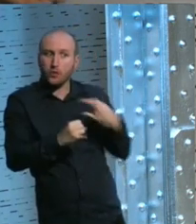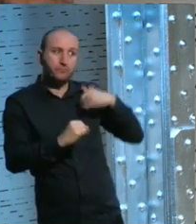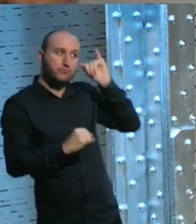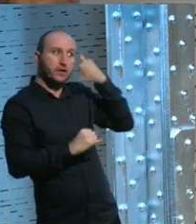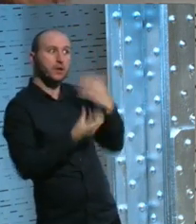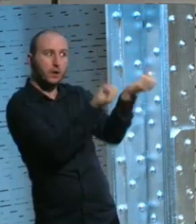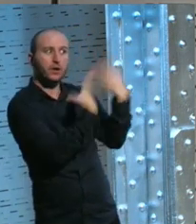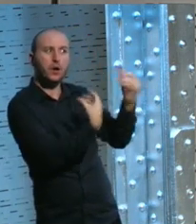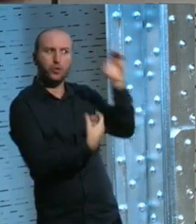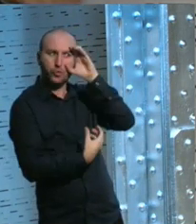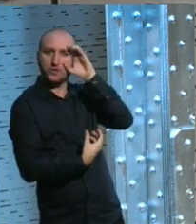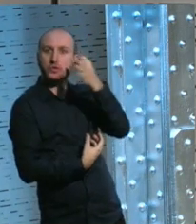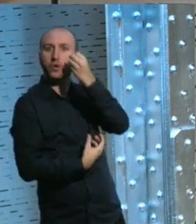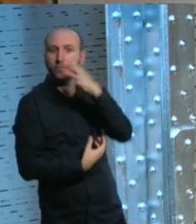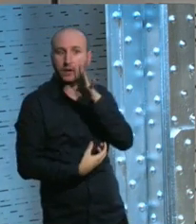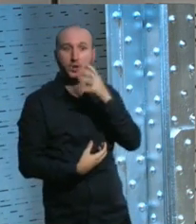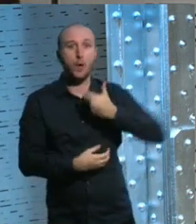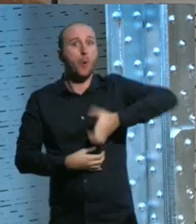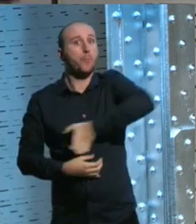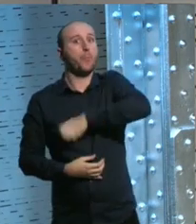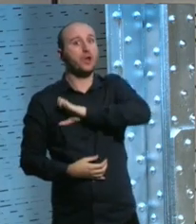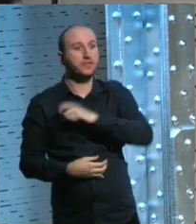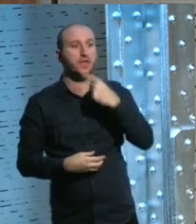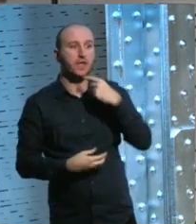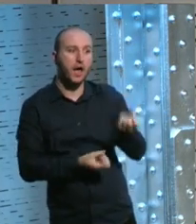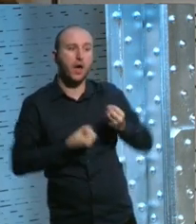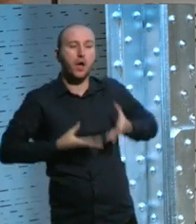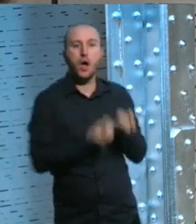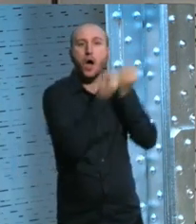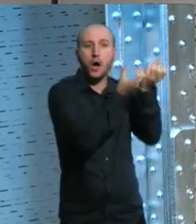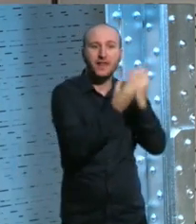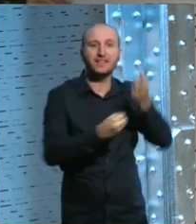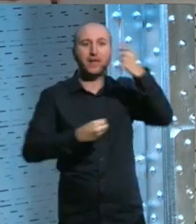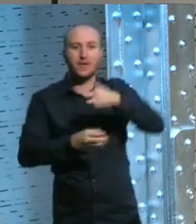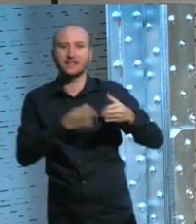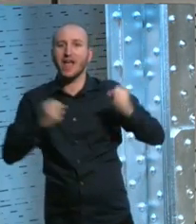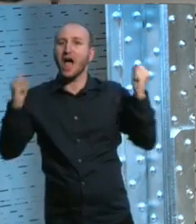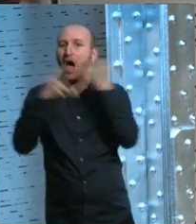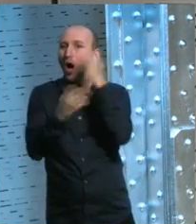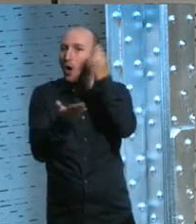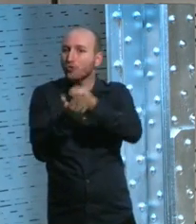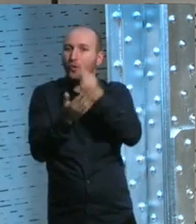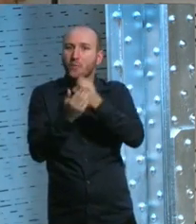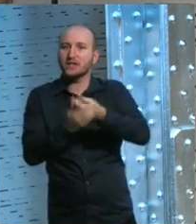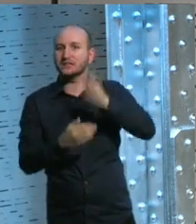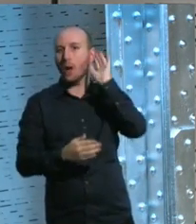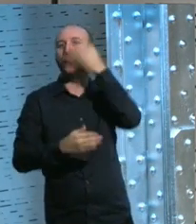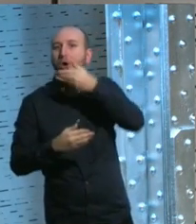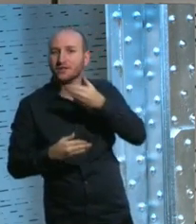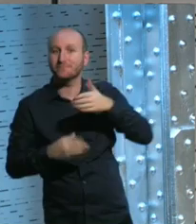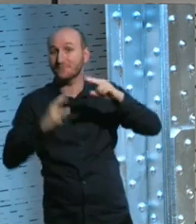estaba escuchando el policía hablando con mi hija al borde de la autopista en San Francisco.